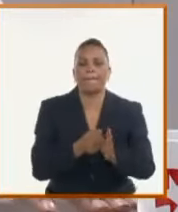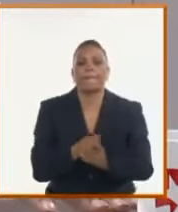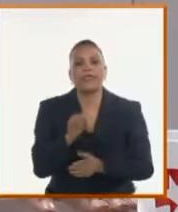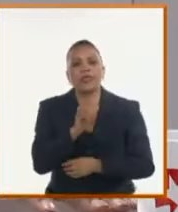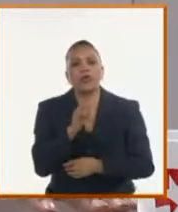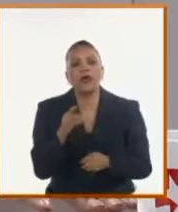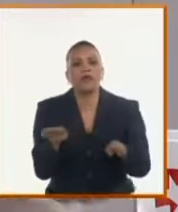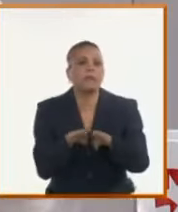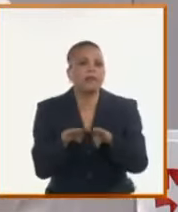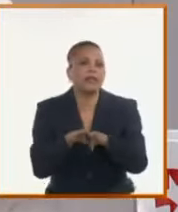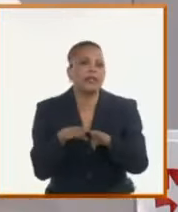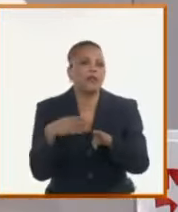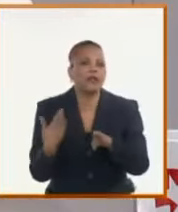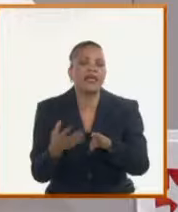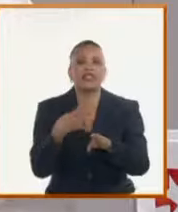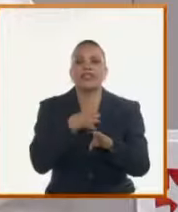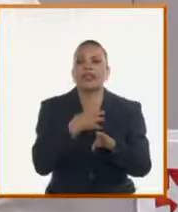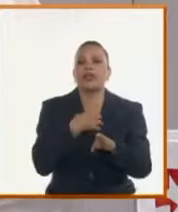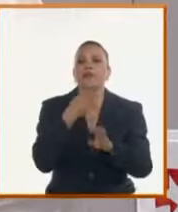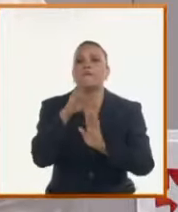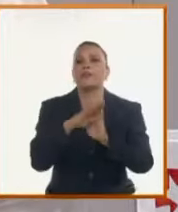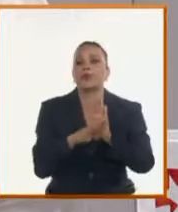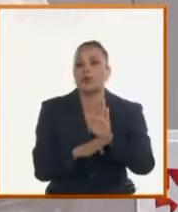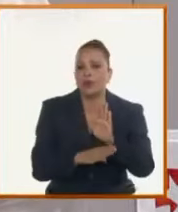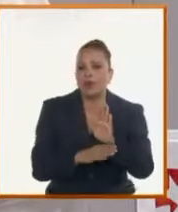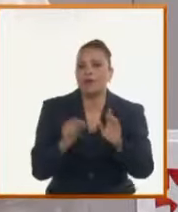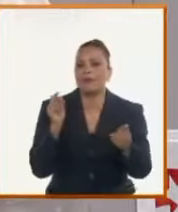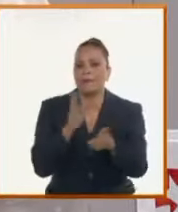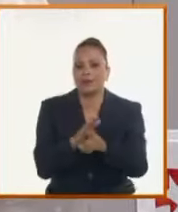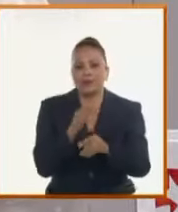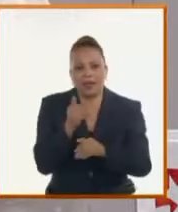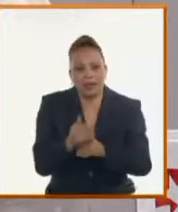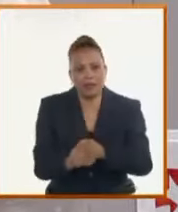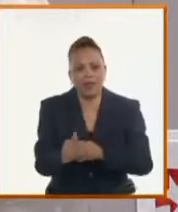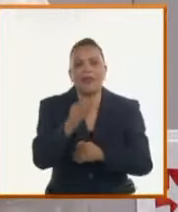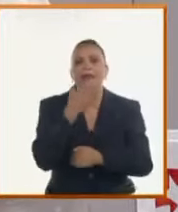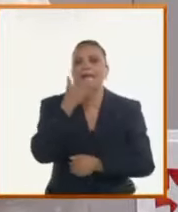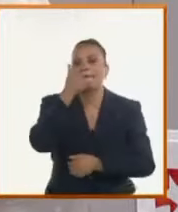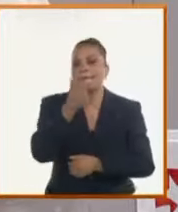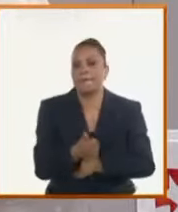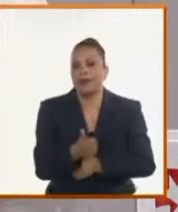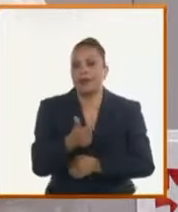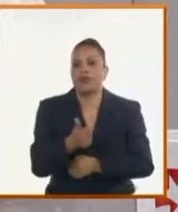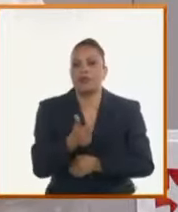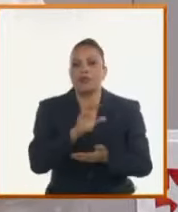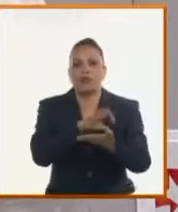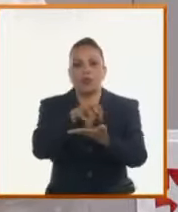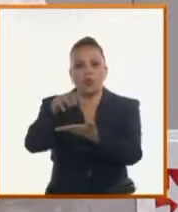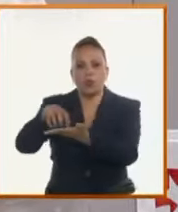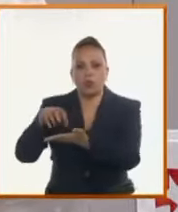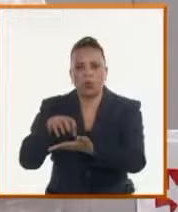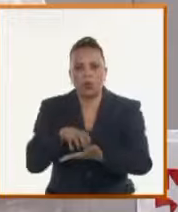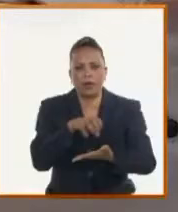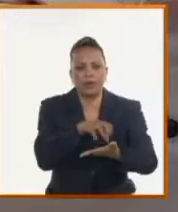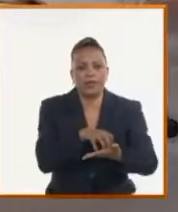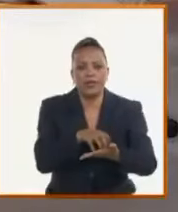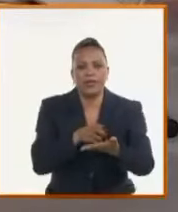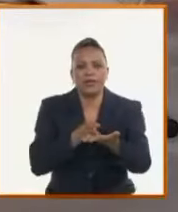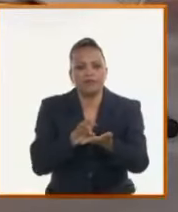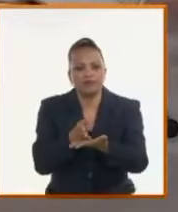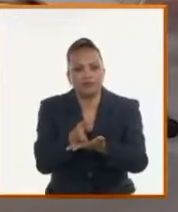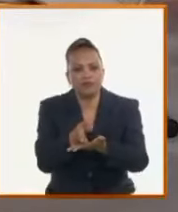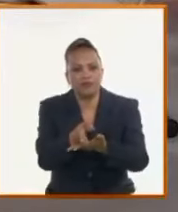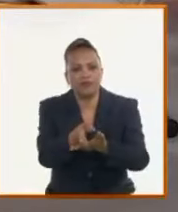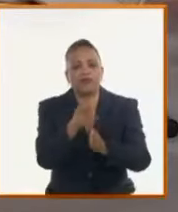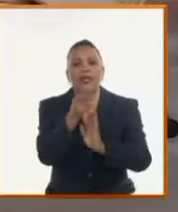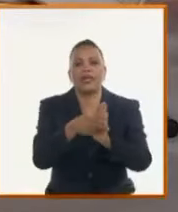paralelamente existe un programa encaminado al mejoramiento de las estaciones por donde circula este tren